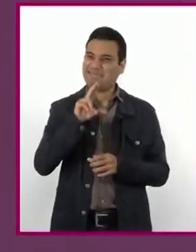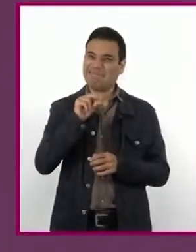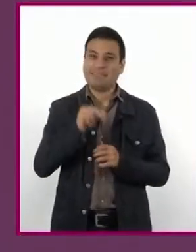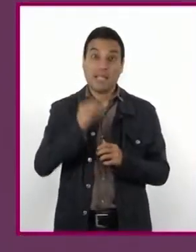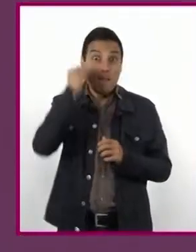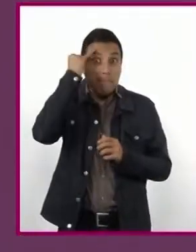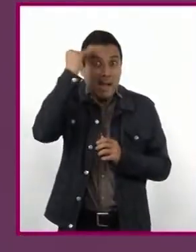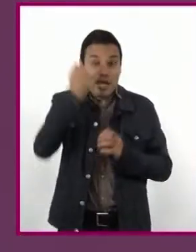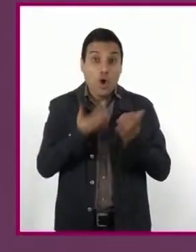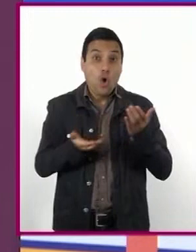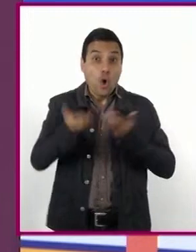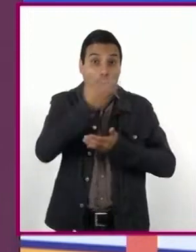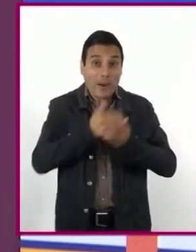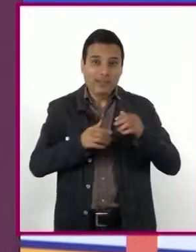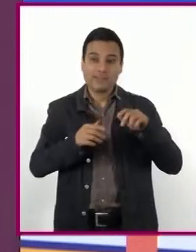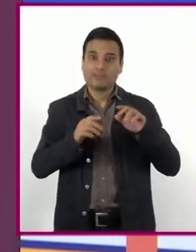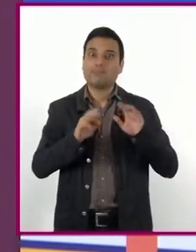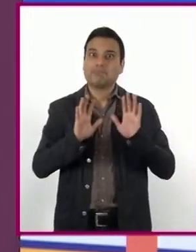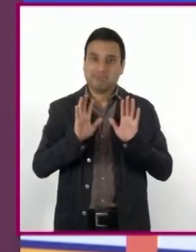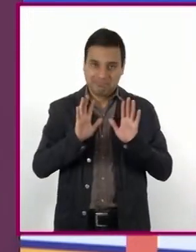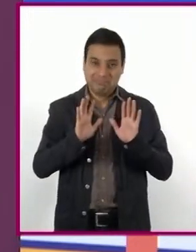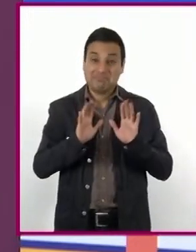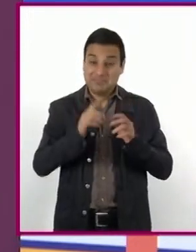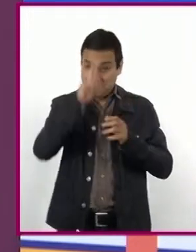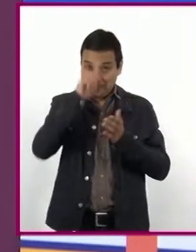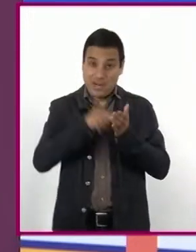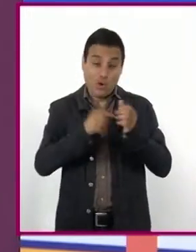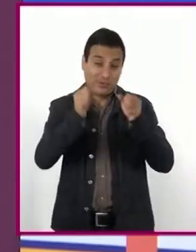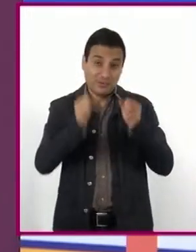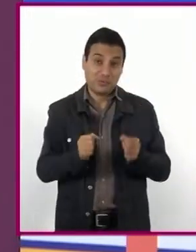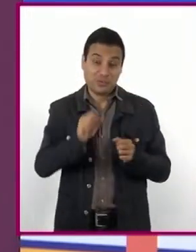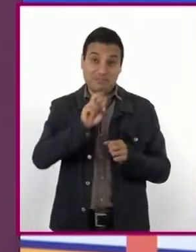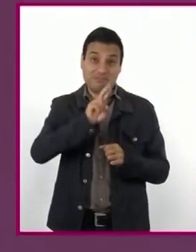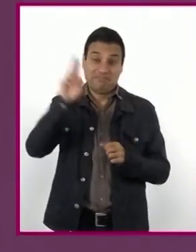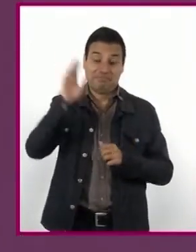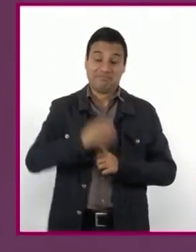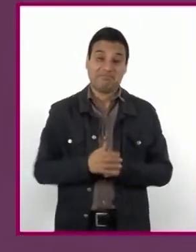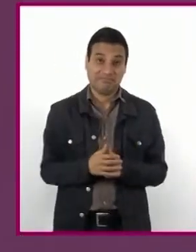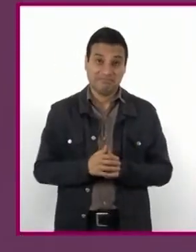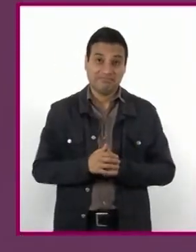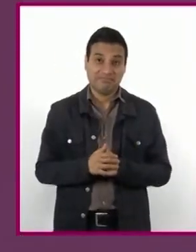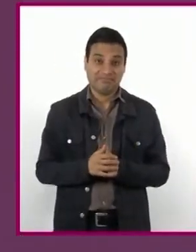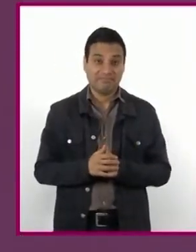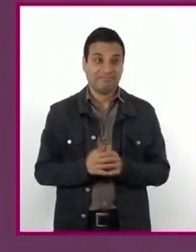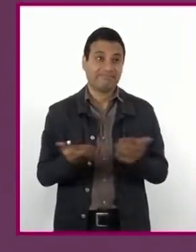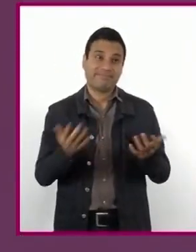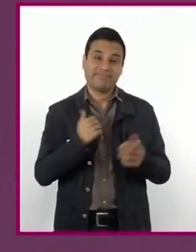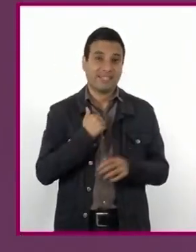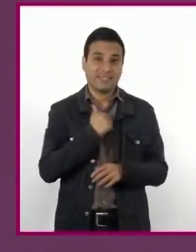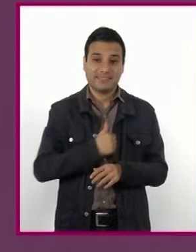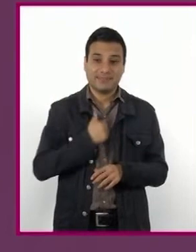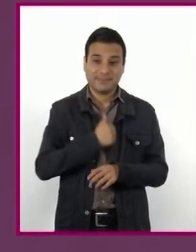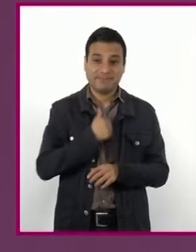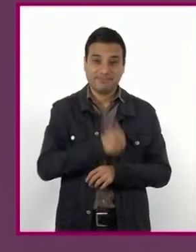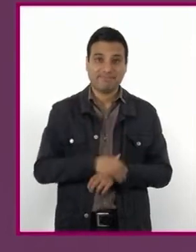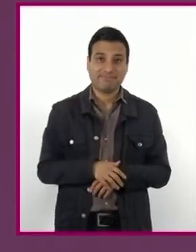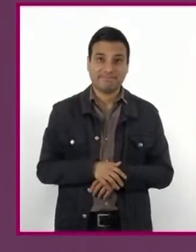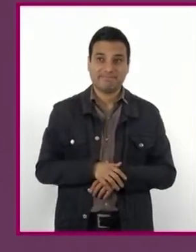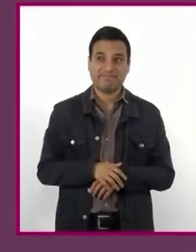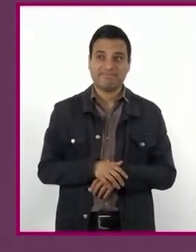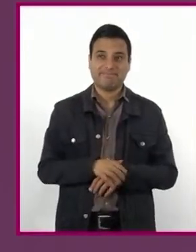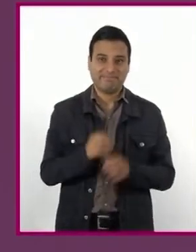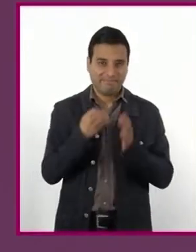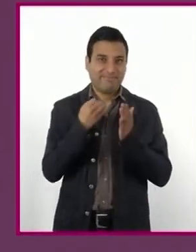hecho, probablemente ya sería reconocido. Es una lástima que no se haya animado